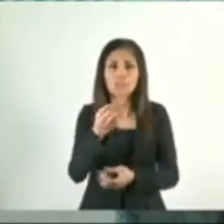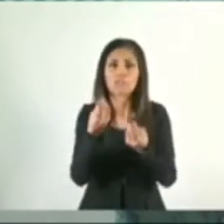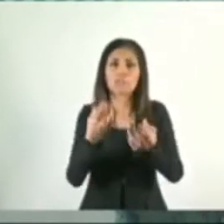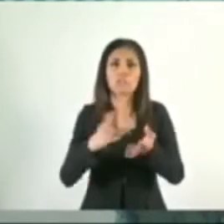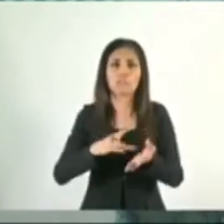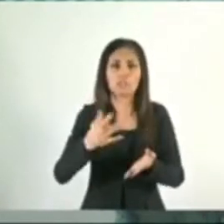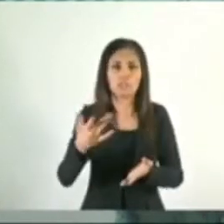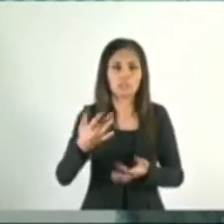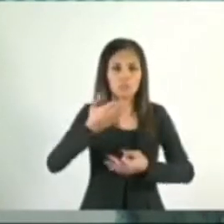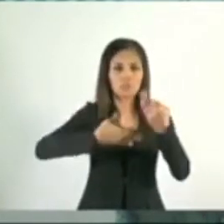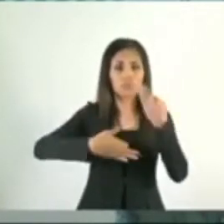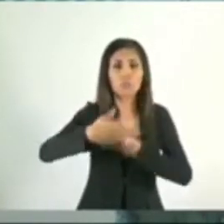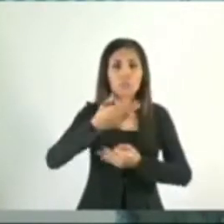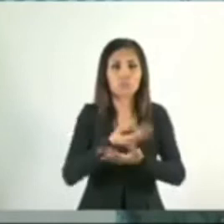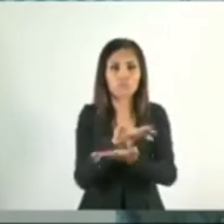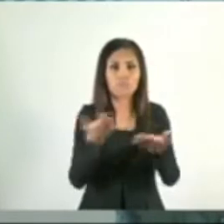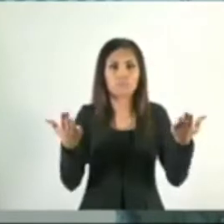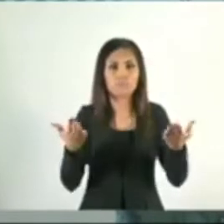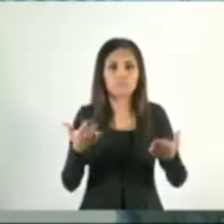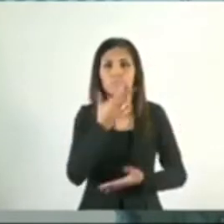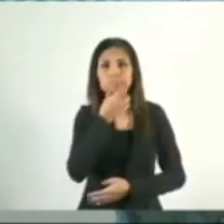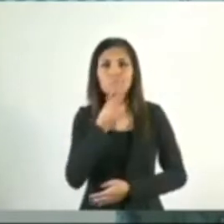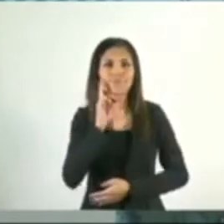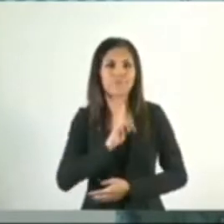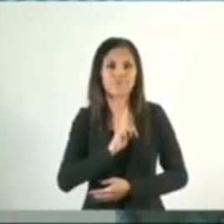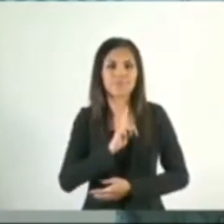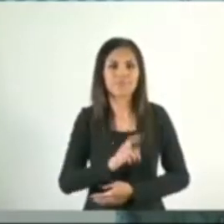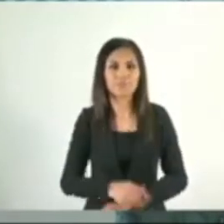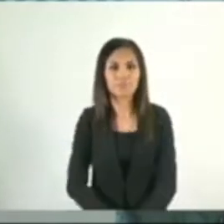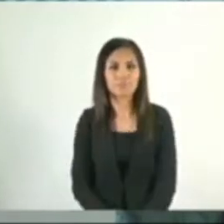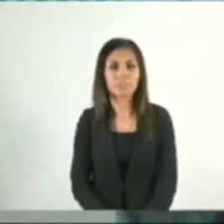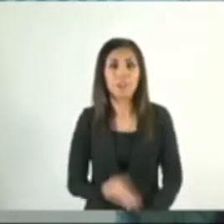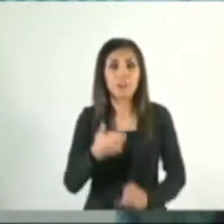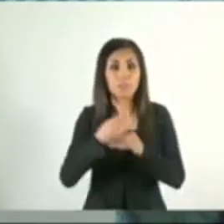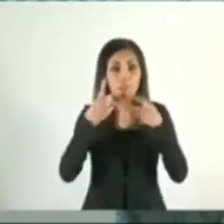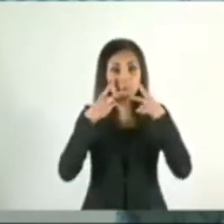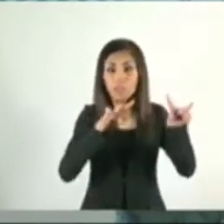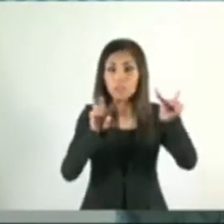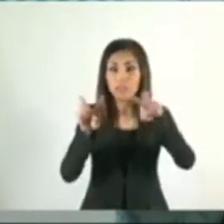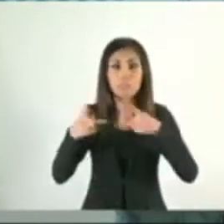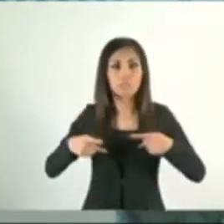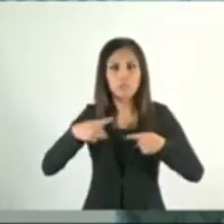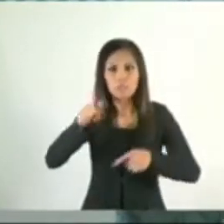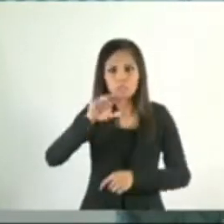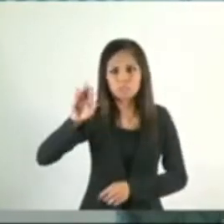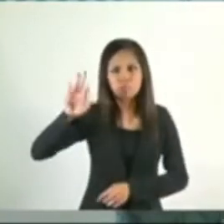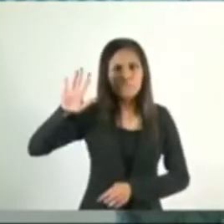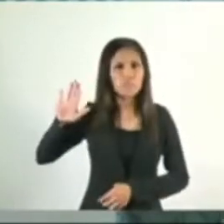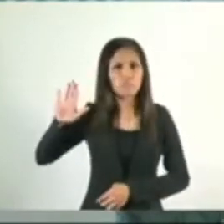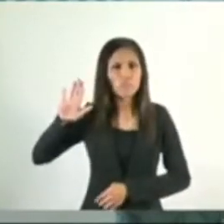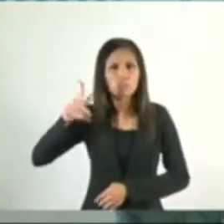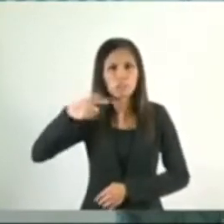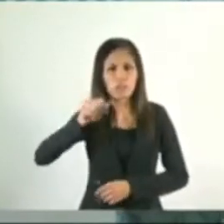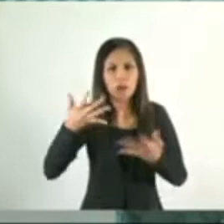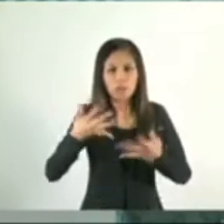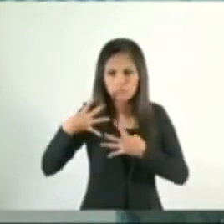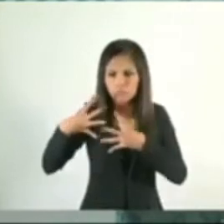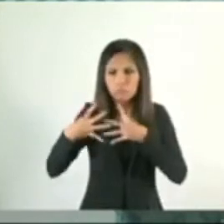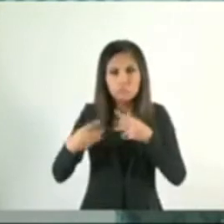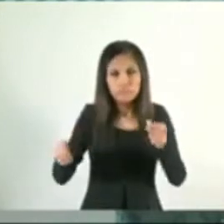gratitud a todas y a todos. Al ver a nuestro personal, su compromiso y los resultados de su